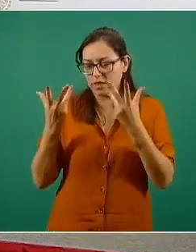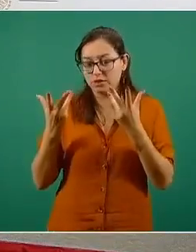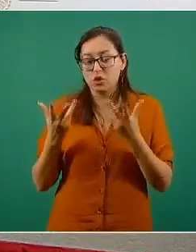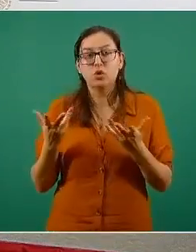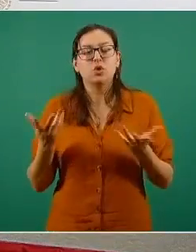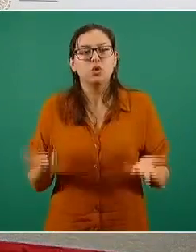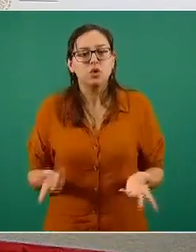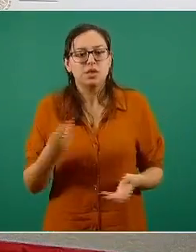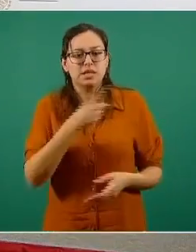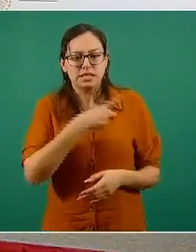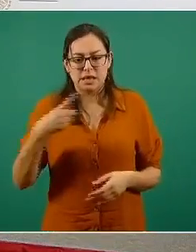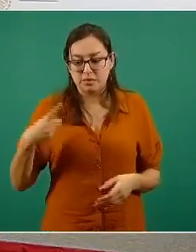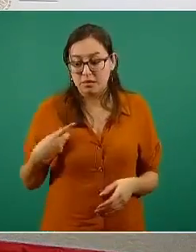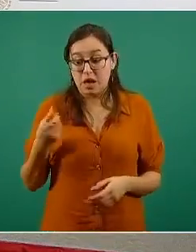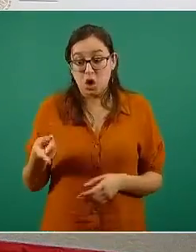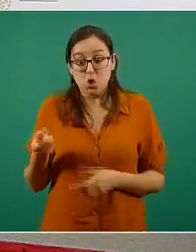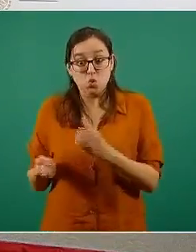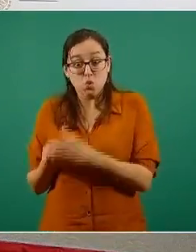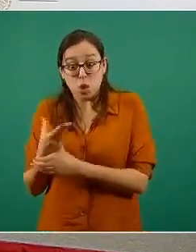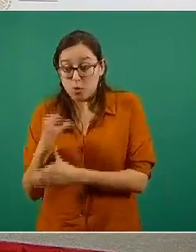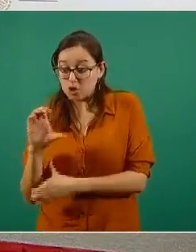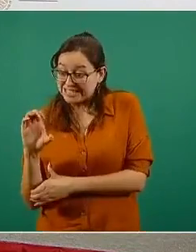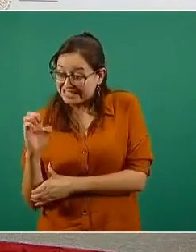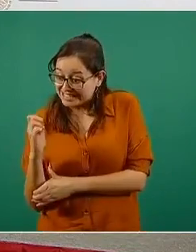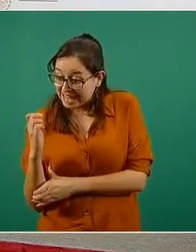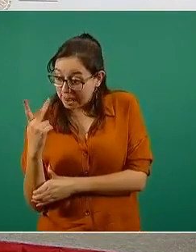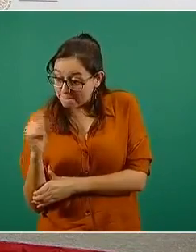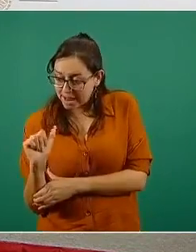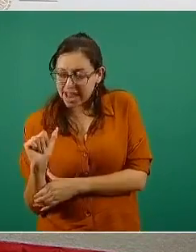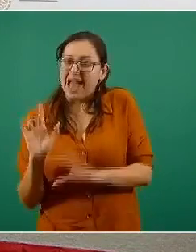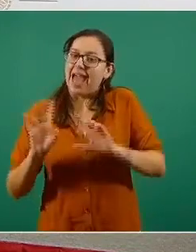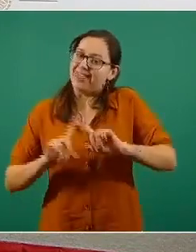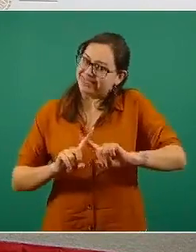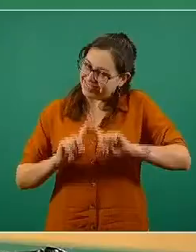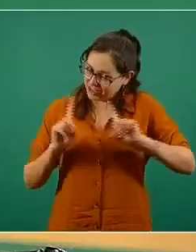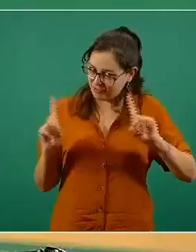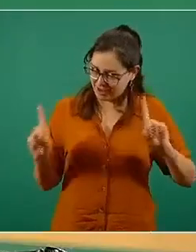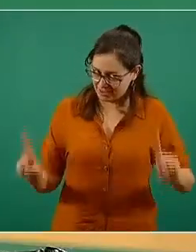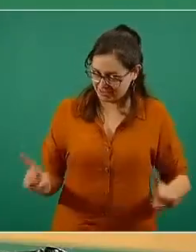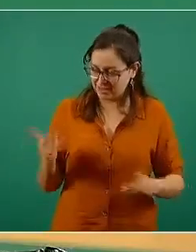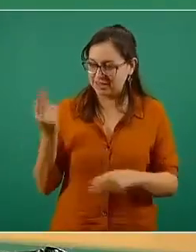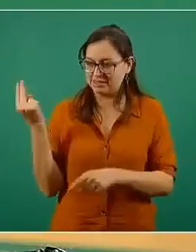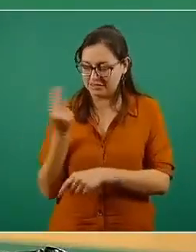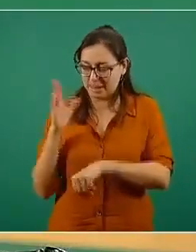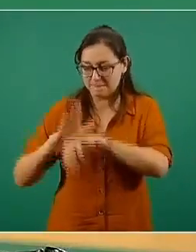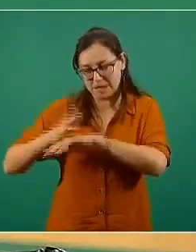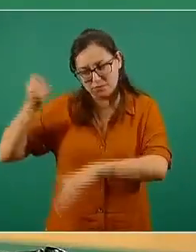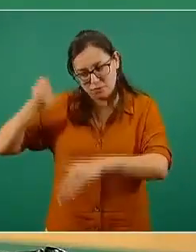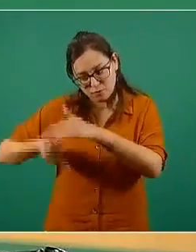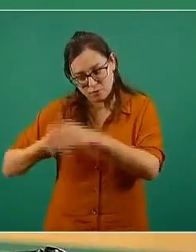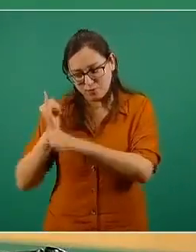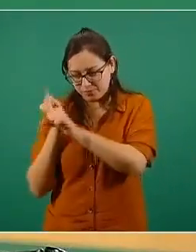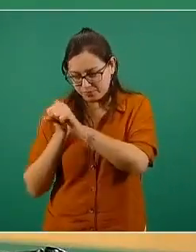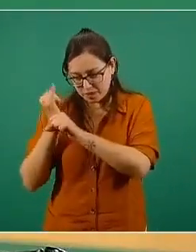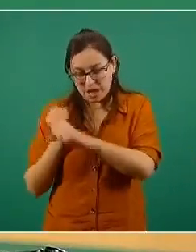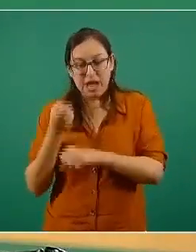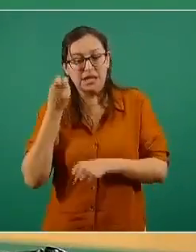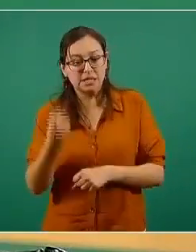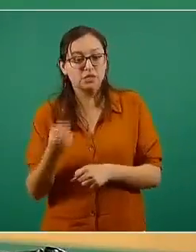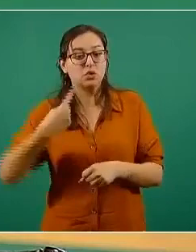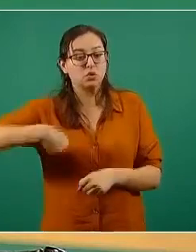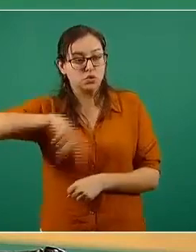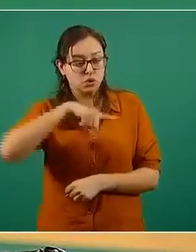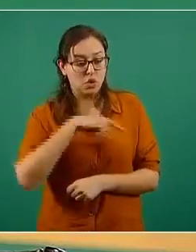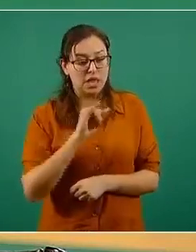que caracterizarla y para ver su peso epidemiológico. Entonces creo que eso va a tomar tiempo. Estamos en cooperación muy cercana entre el INDRE y el Laboratorio